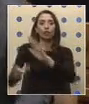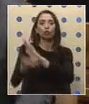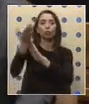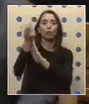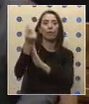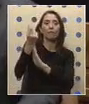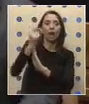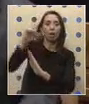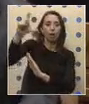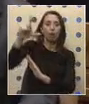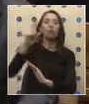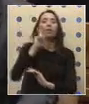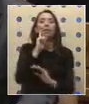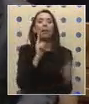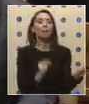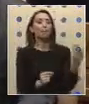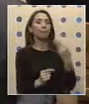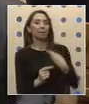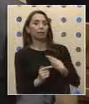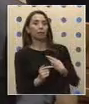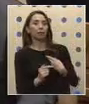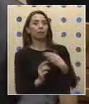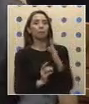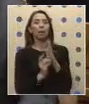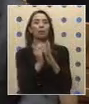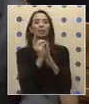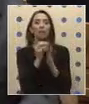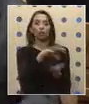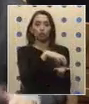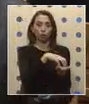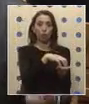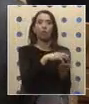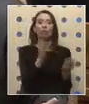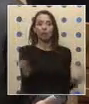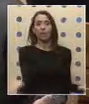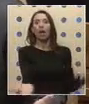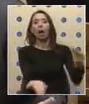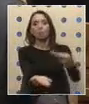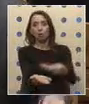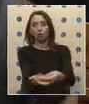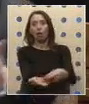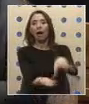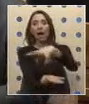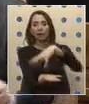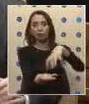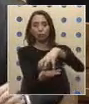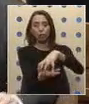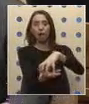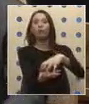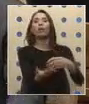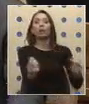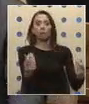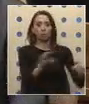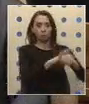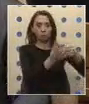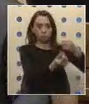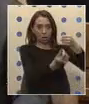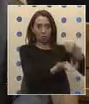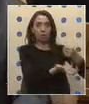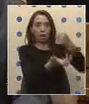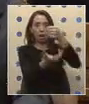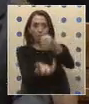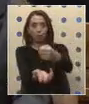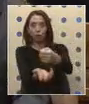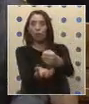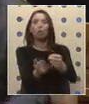el otro lado, que quien se beneficia del desarrollo de la ciudad tiene que aportarle a la ciudad, tiene que aportarle recursos a la ciudad. Y si